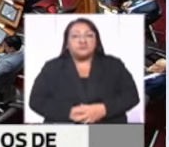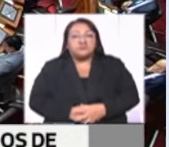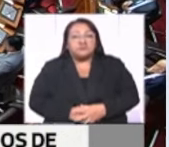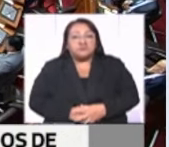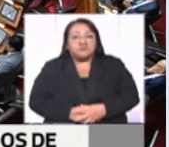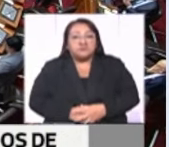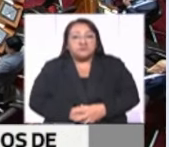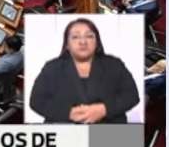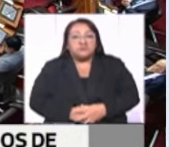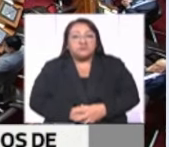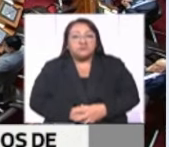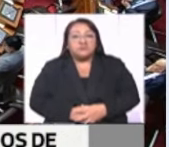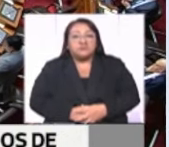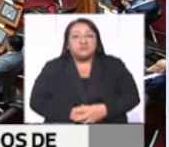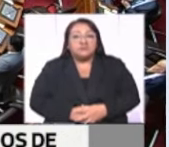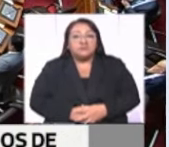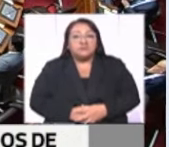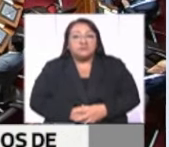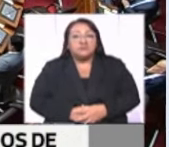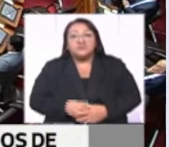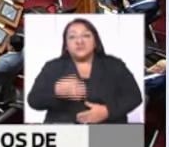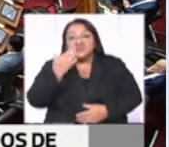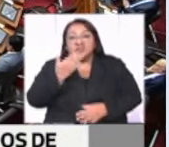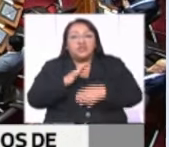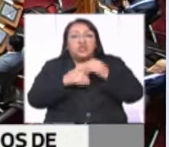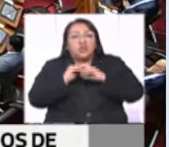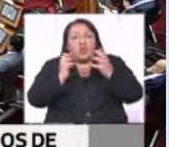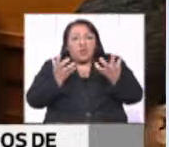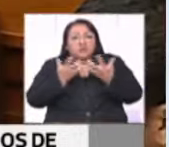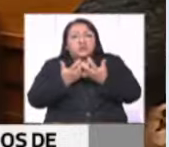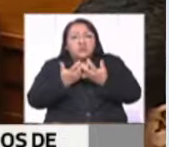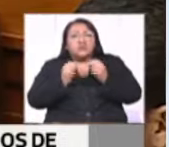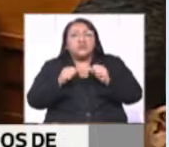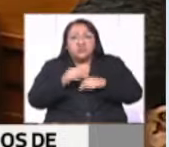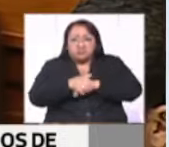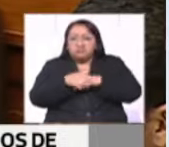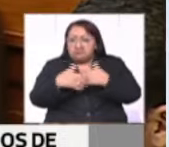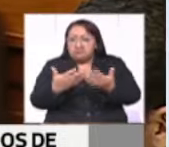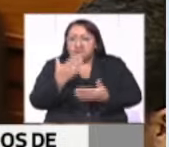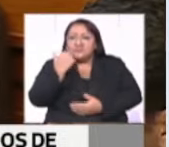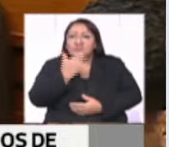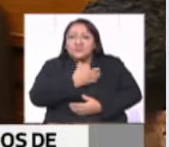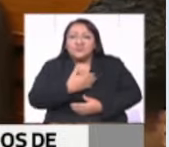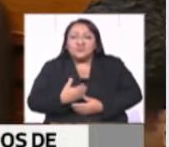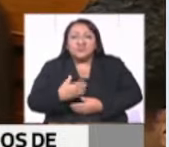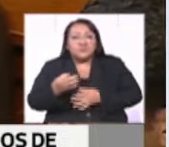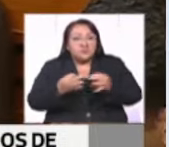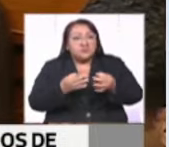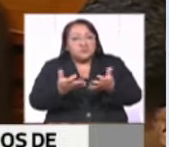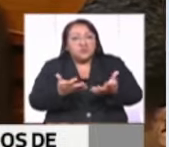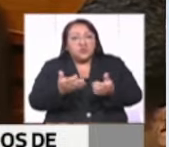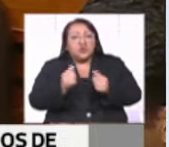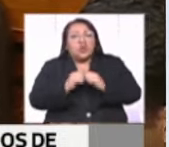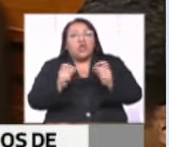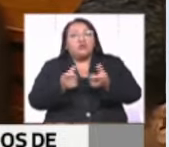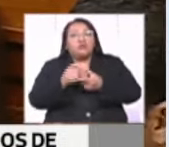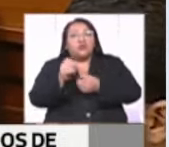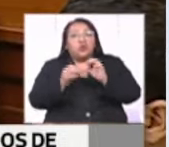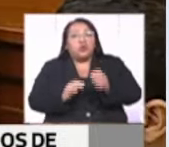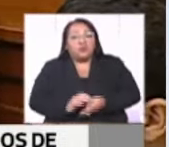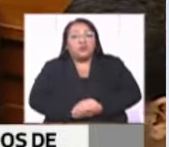representación nacional. Los consensos y acuerdos multipartidarios se saludan, señor presidente, como lo ocurrido en la Comisión de